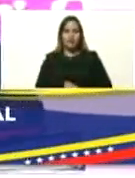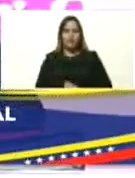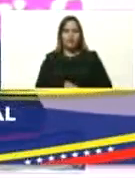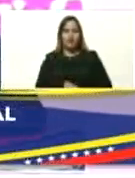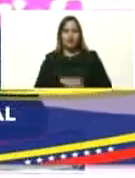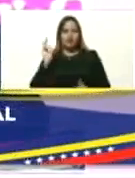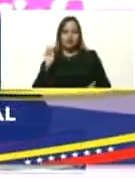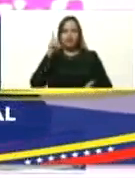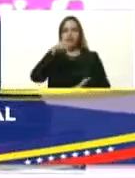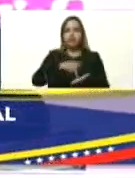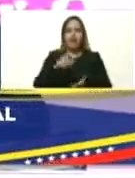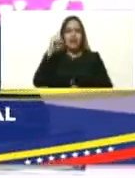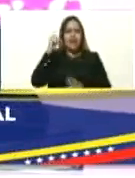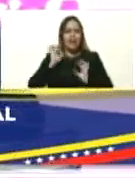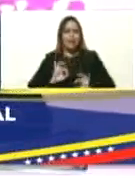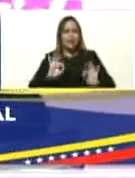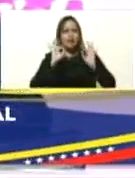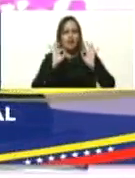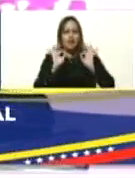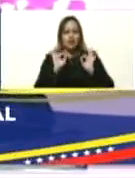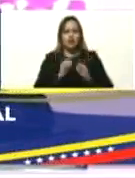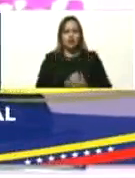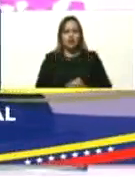moviliza en un día muy especial.